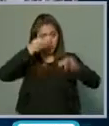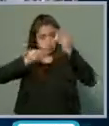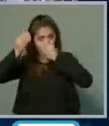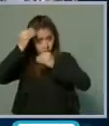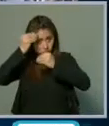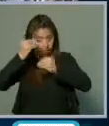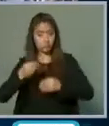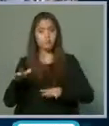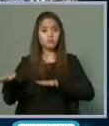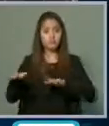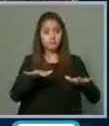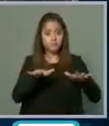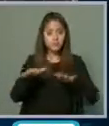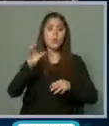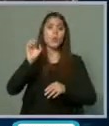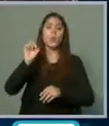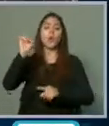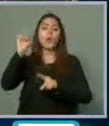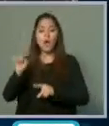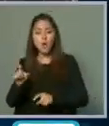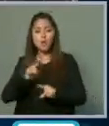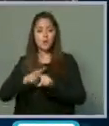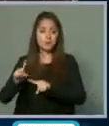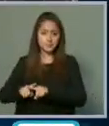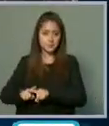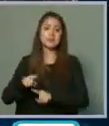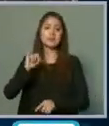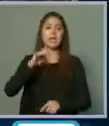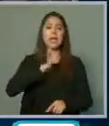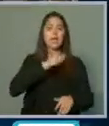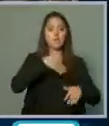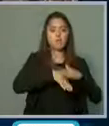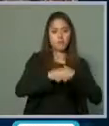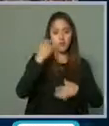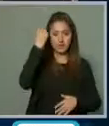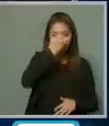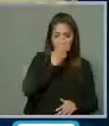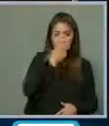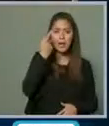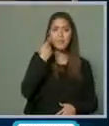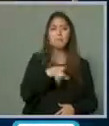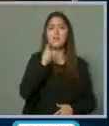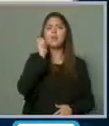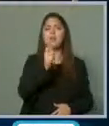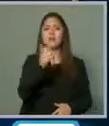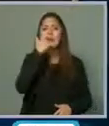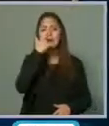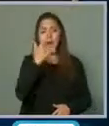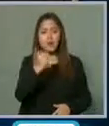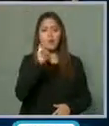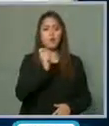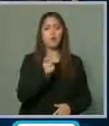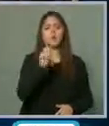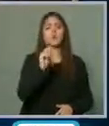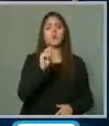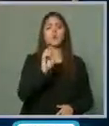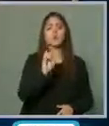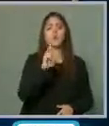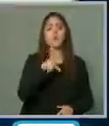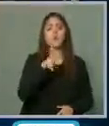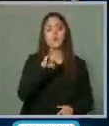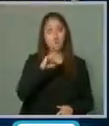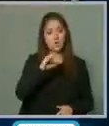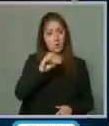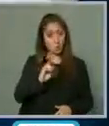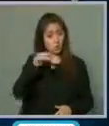preparación ante desastres naturales, pero déjame nada más comentar este dato que me pareció sumamente curioso. Tokio y Ciudad de México